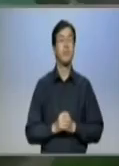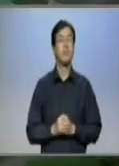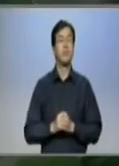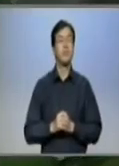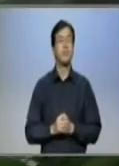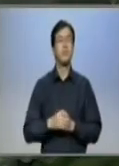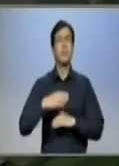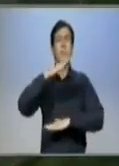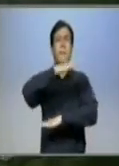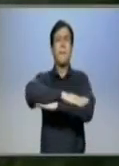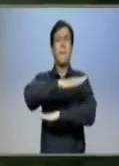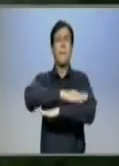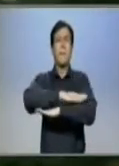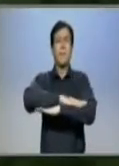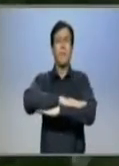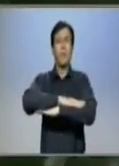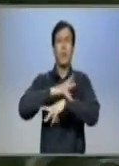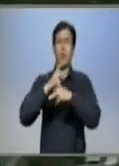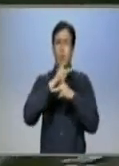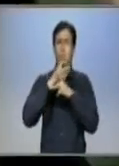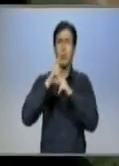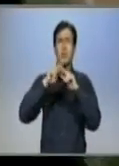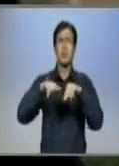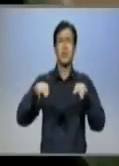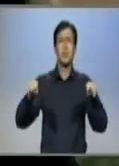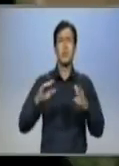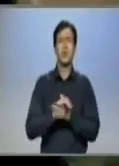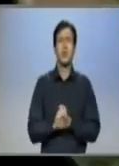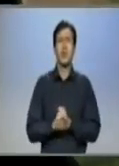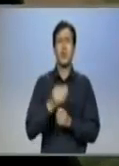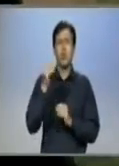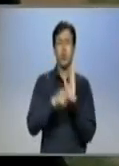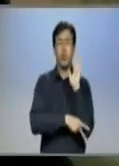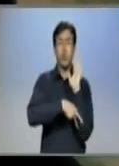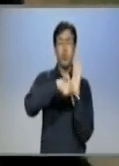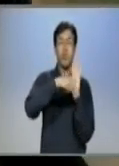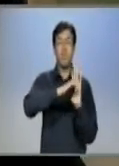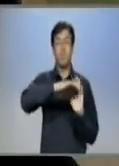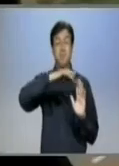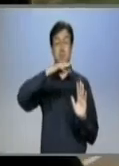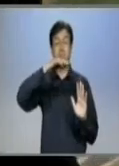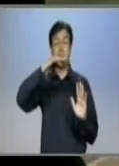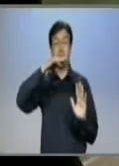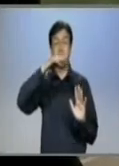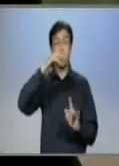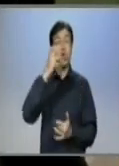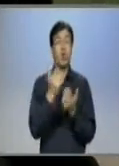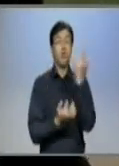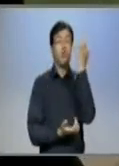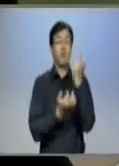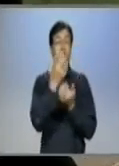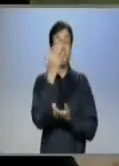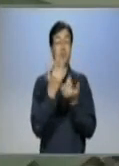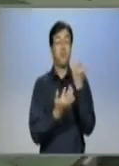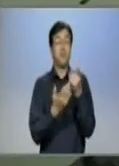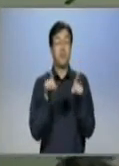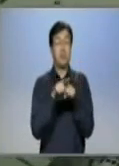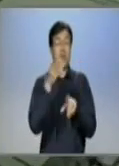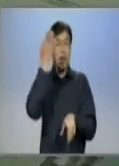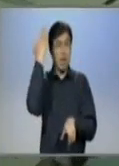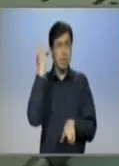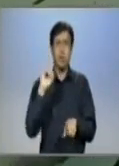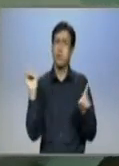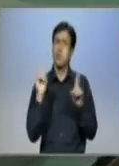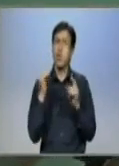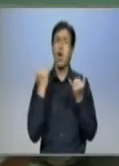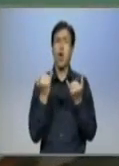Estas plataformas son amigables con el ambiente. El gas que deriva de la producción petrolera ya no se quema en mecheros como en el pasado, sino que